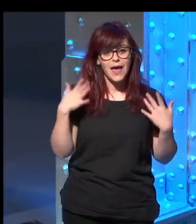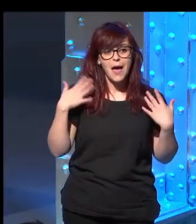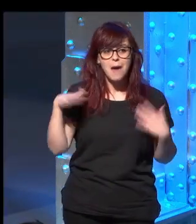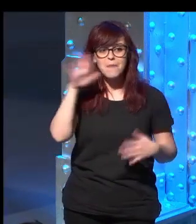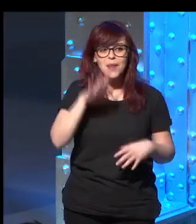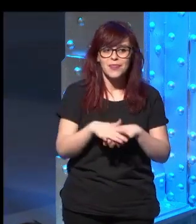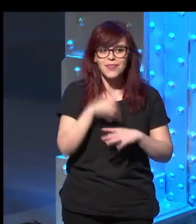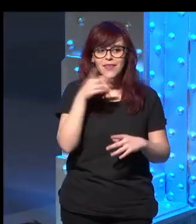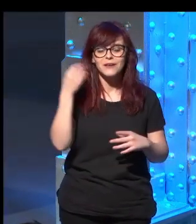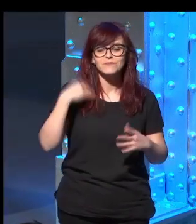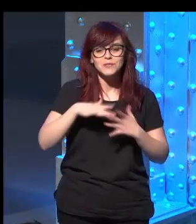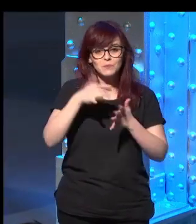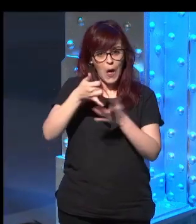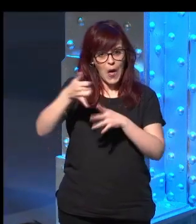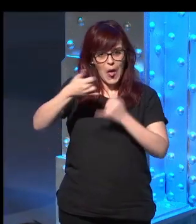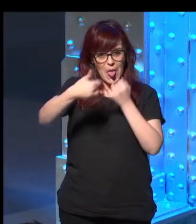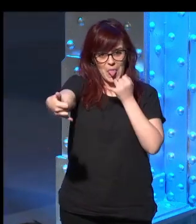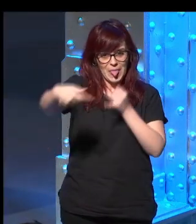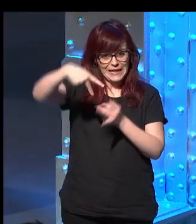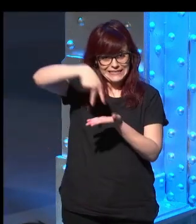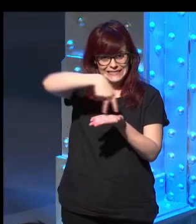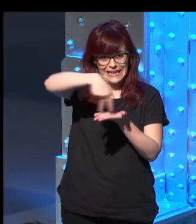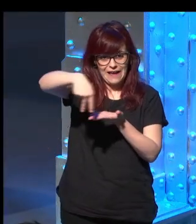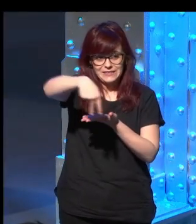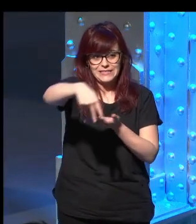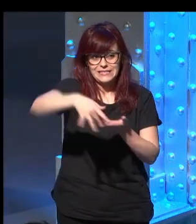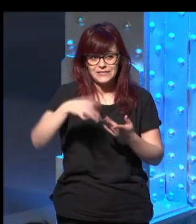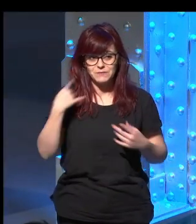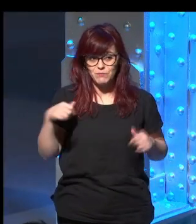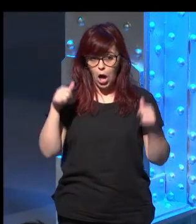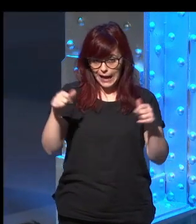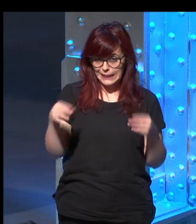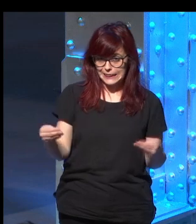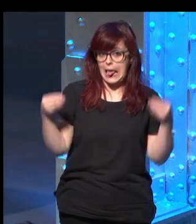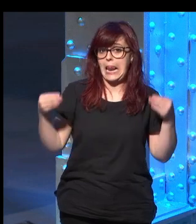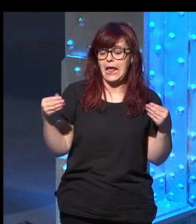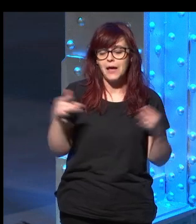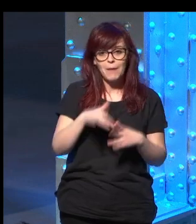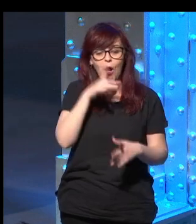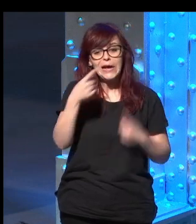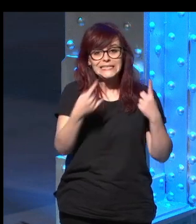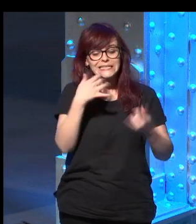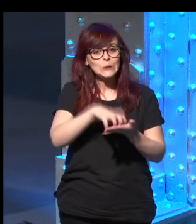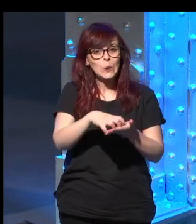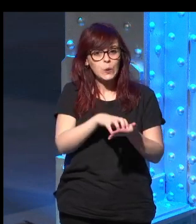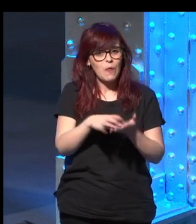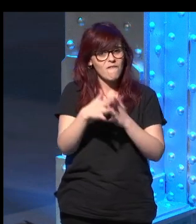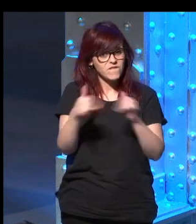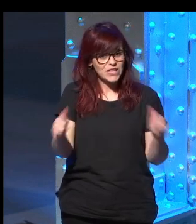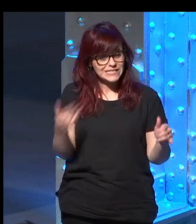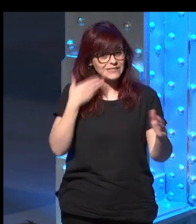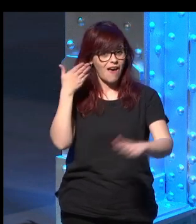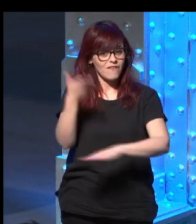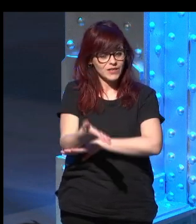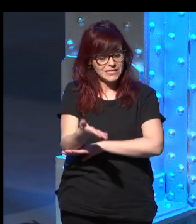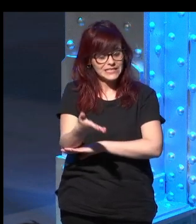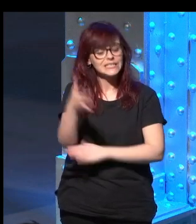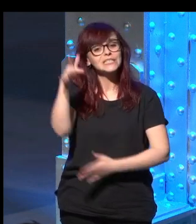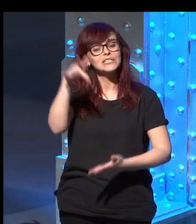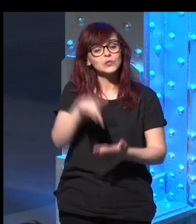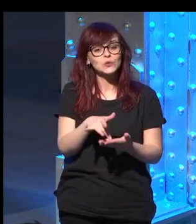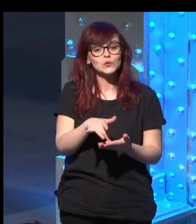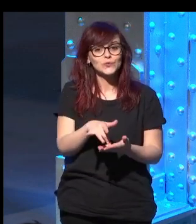trapecista. Con un cartel aclaratorio por si alguien dudaba en la fiesta a la que iba.